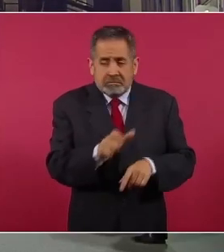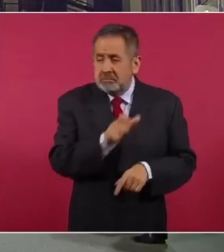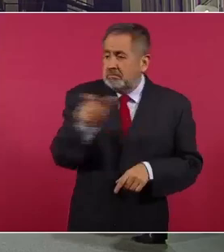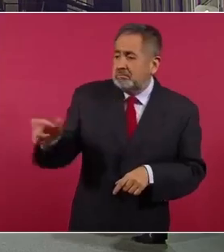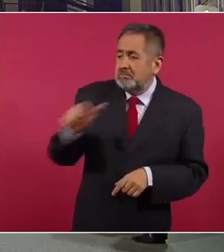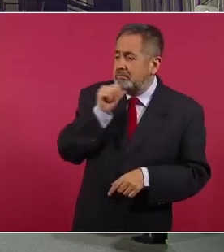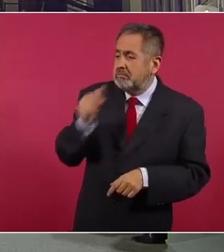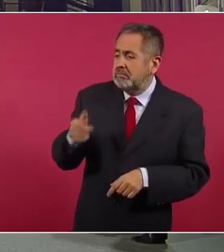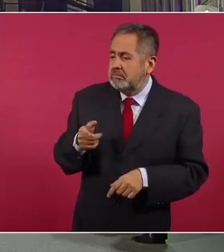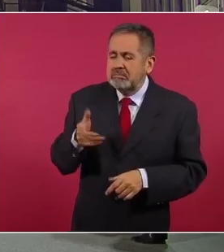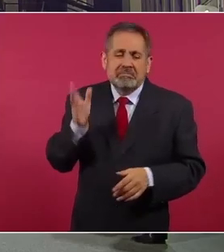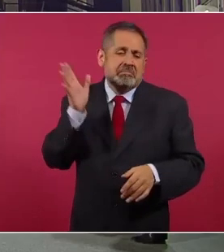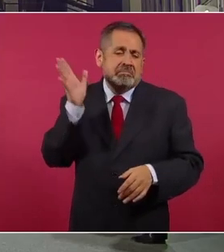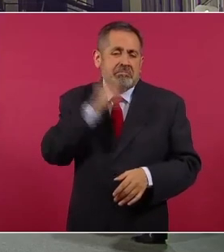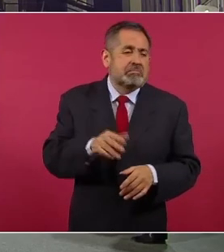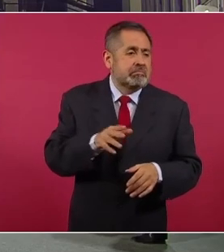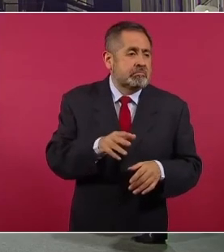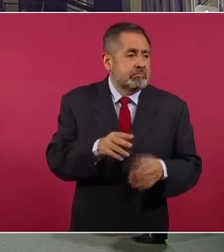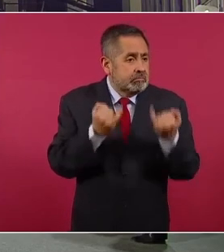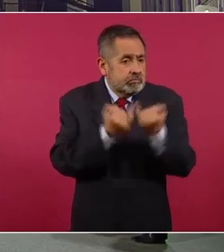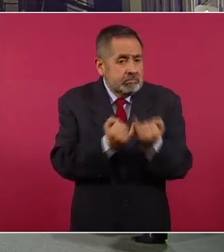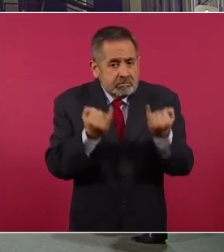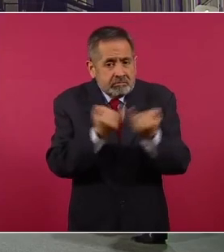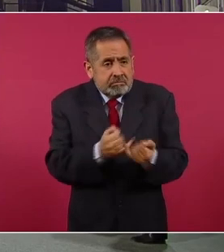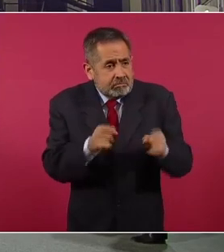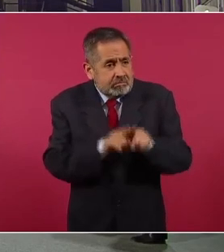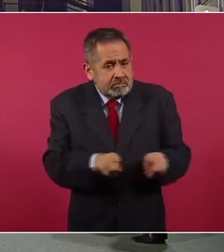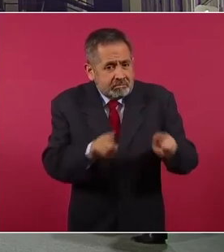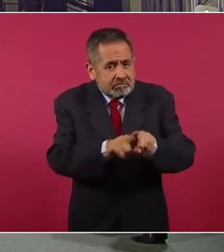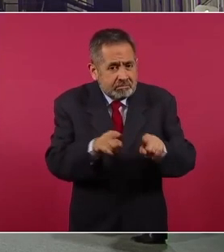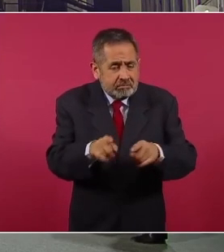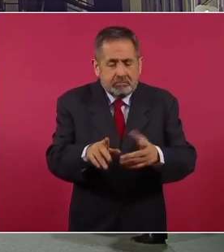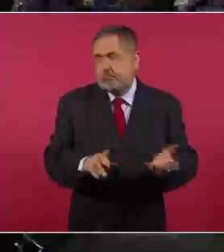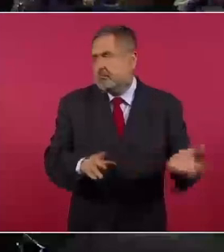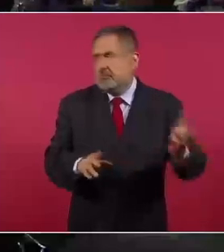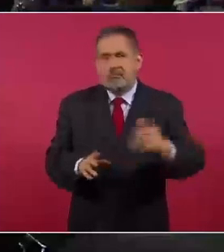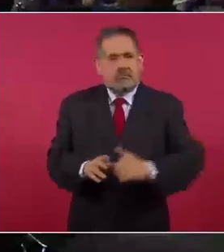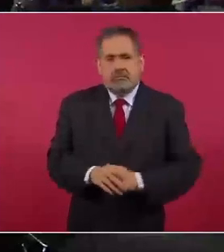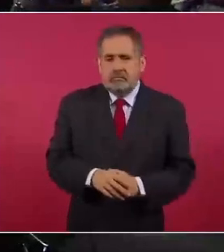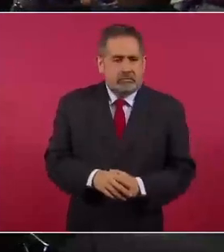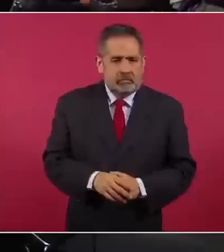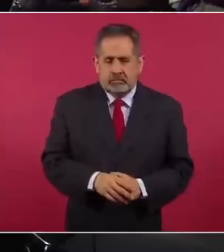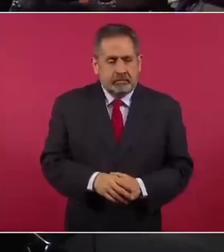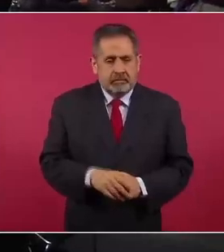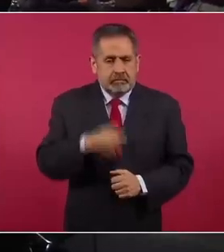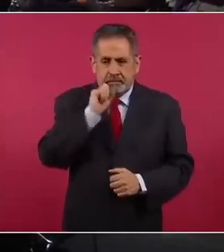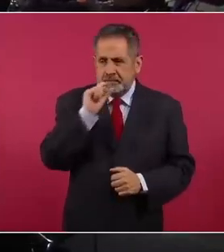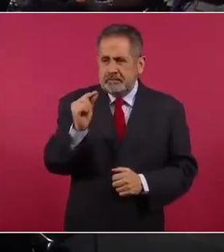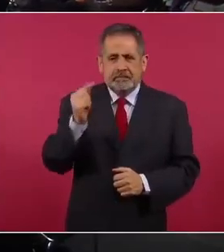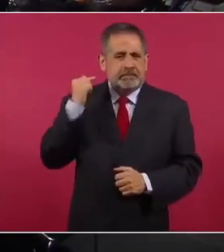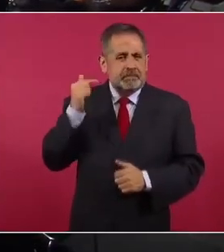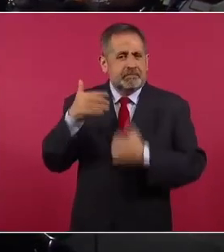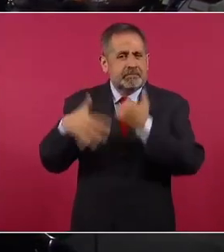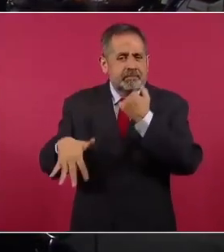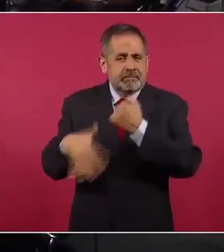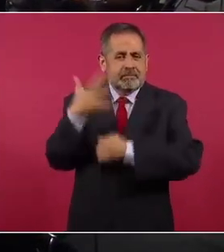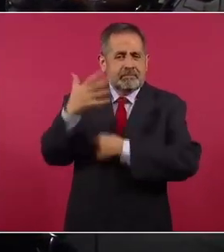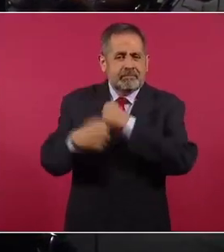¿Vamos a seguir con lo mismo? Lo que surgió hace 15 años,